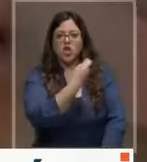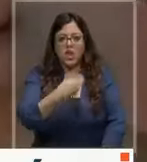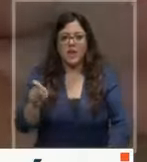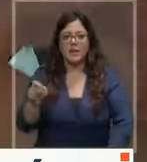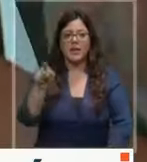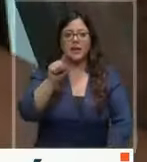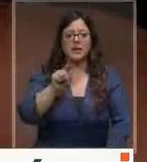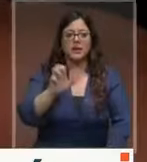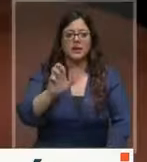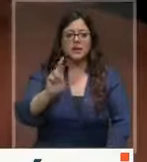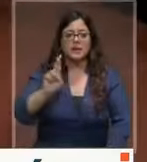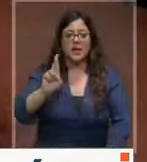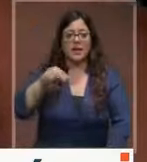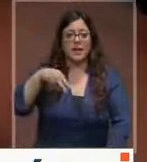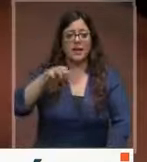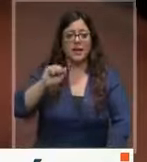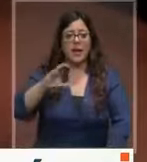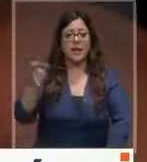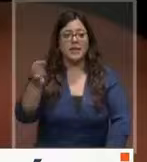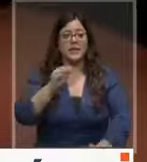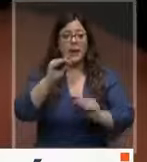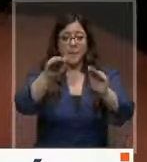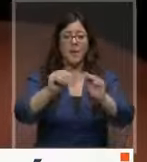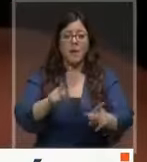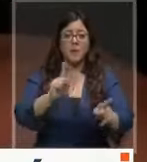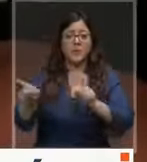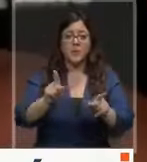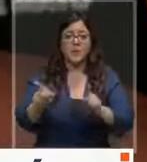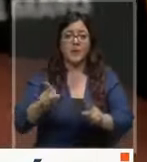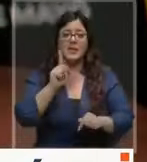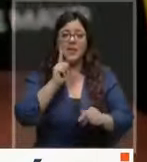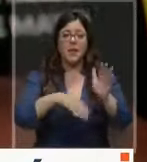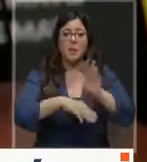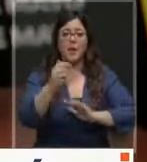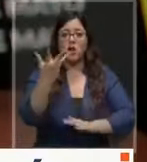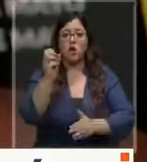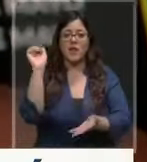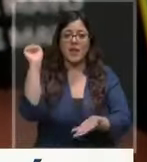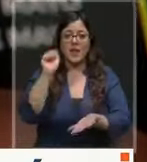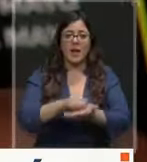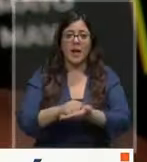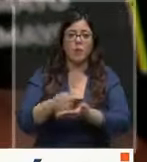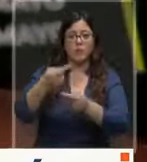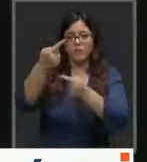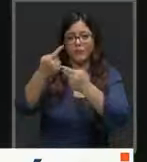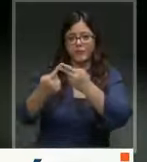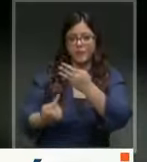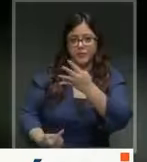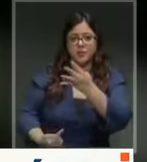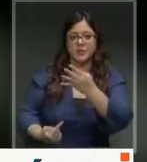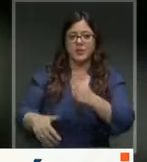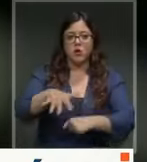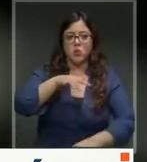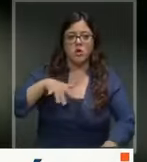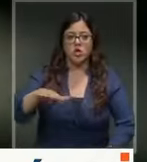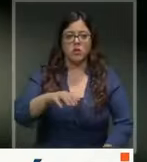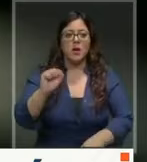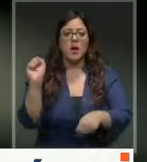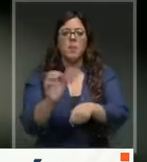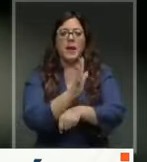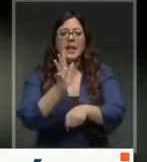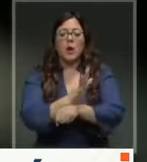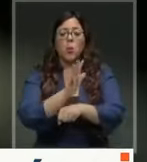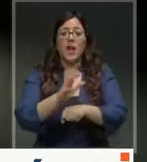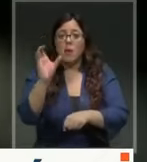CERNAC además asegura que la misma productora y tiquetera tiene más de 90 reclamos por otros eventos. En la película En búsqueda